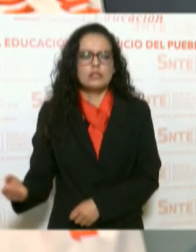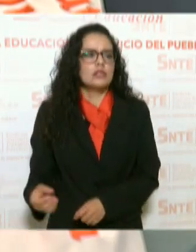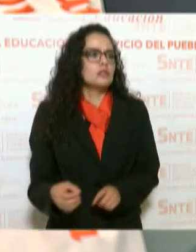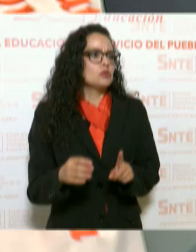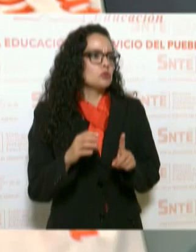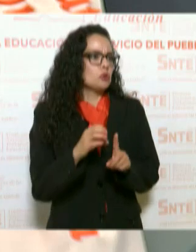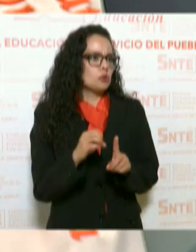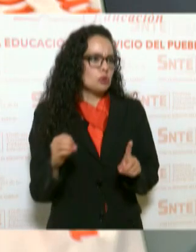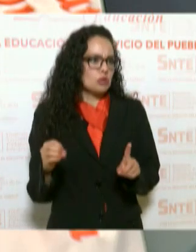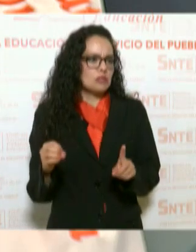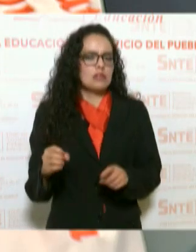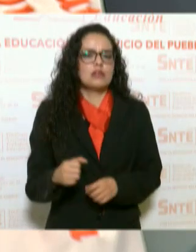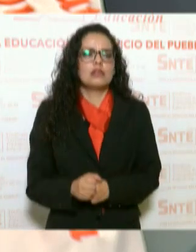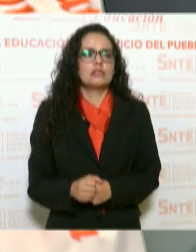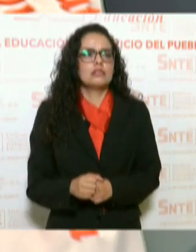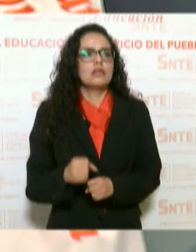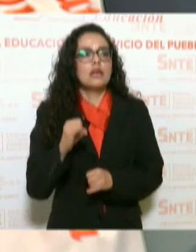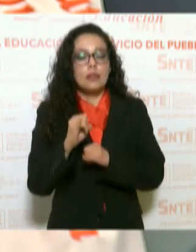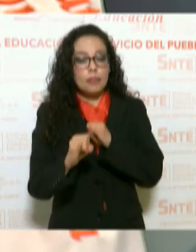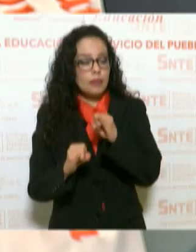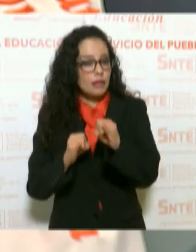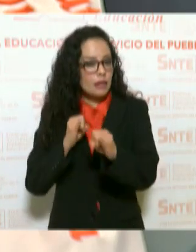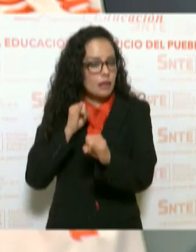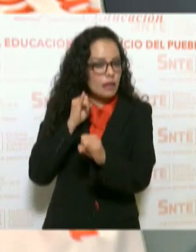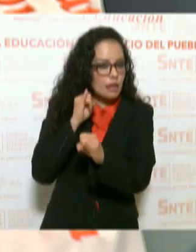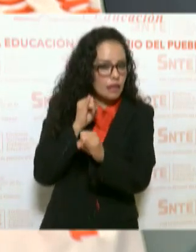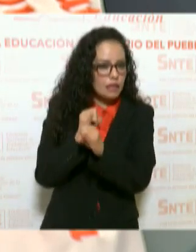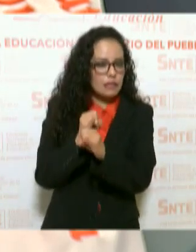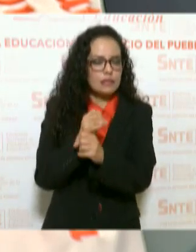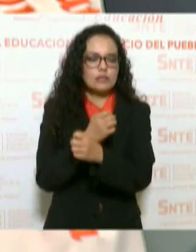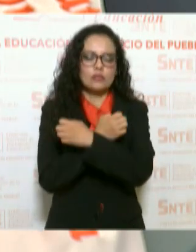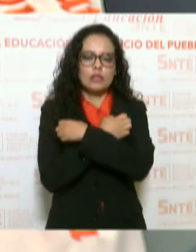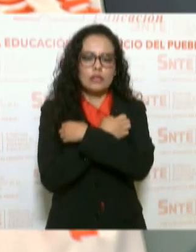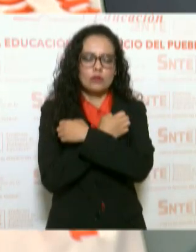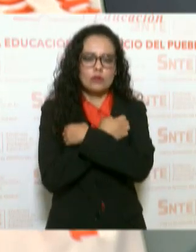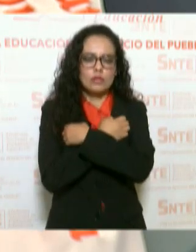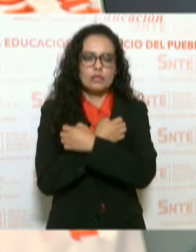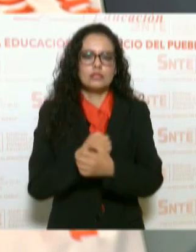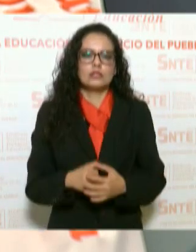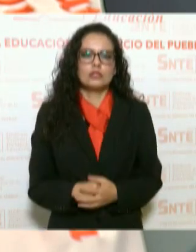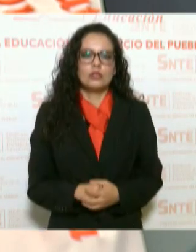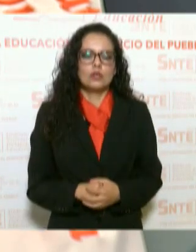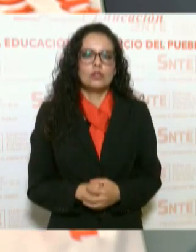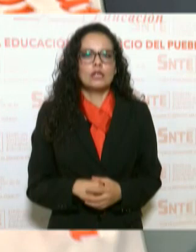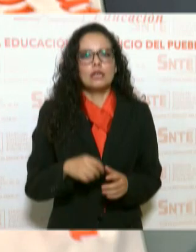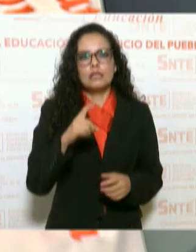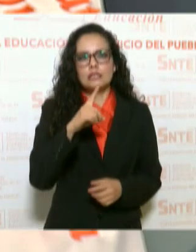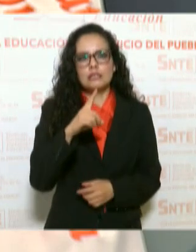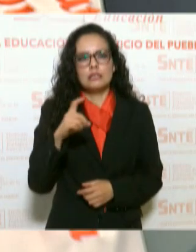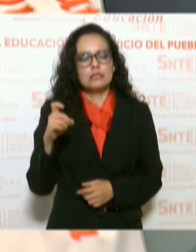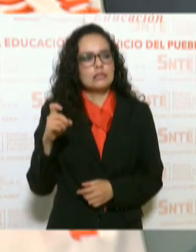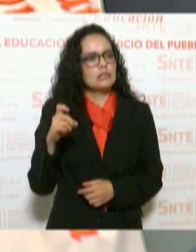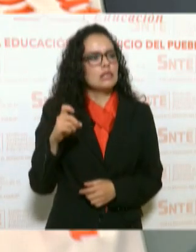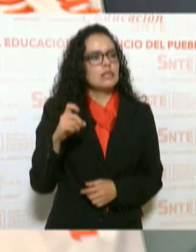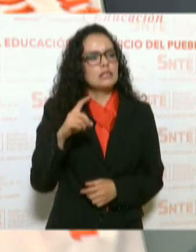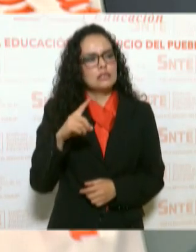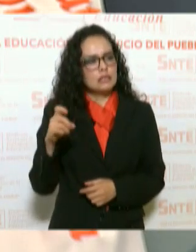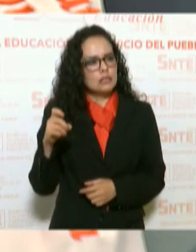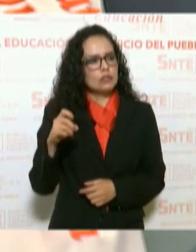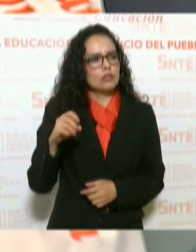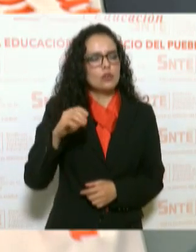la Internacional de la Educación, de dirigentes de las 383 organizaciones miembros